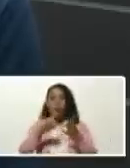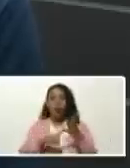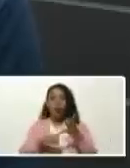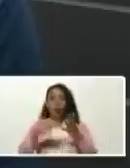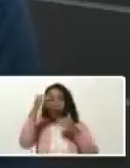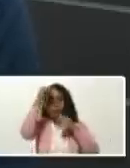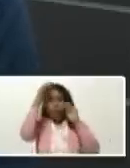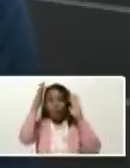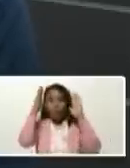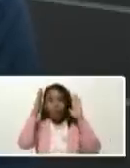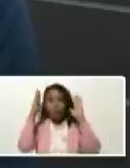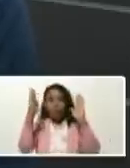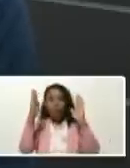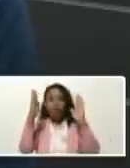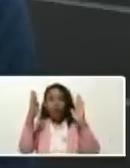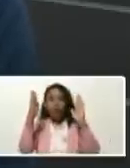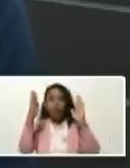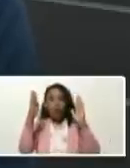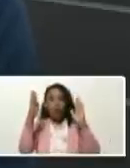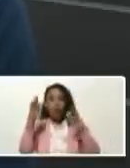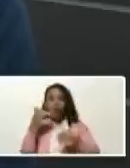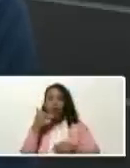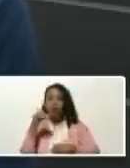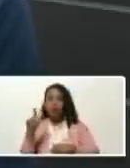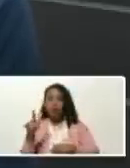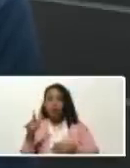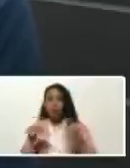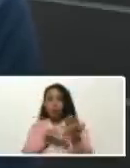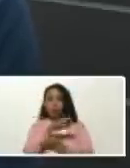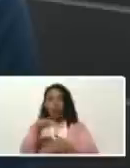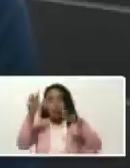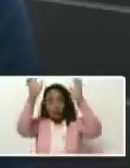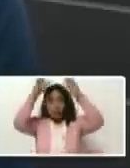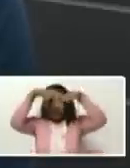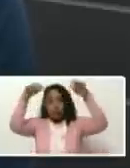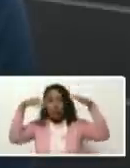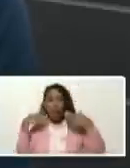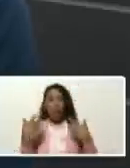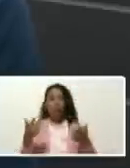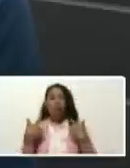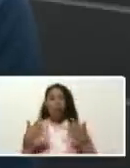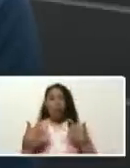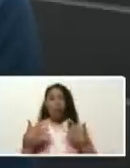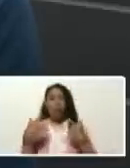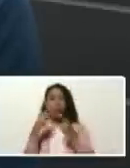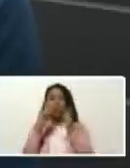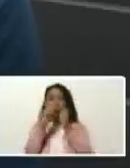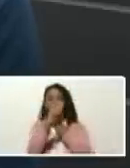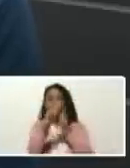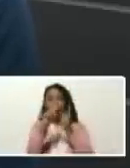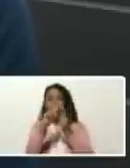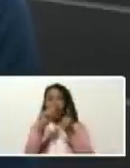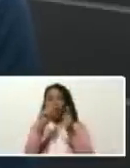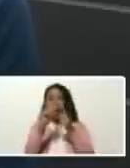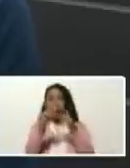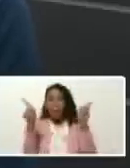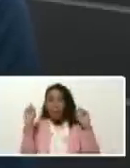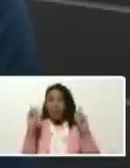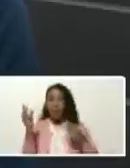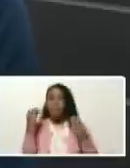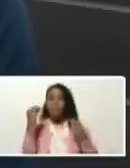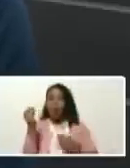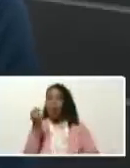atender las recientes tragedias por motivos de las lluvias y emergencia climática para alimentación